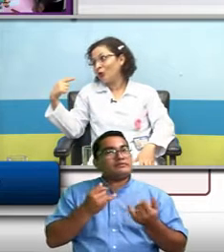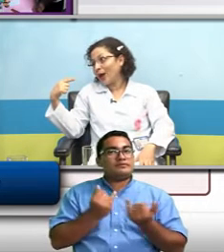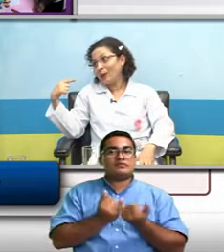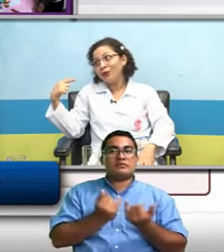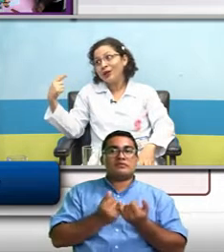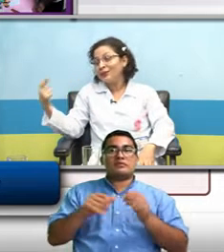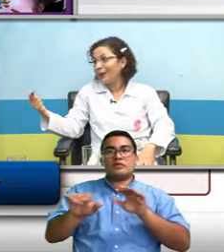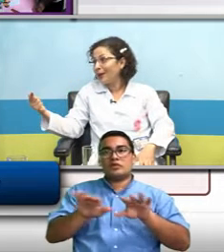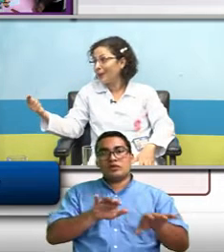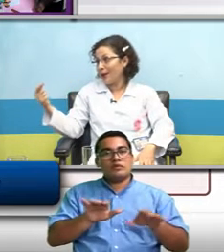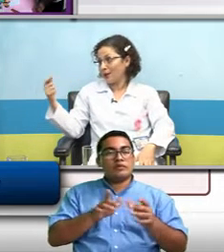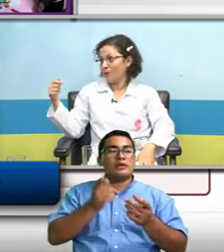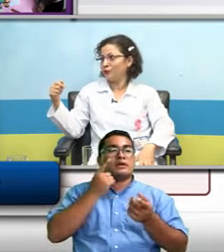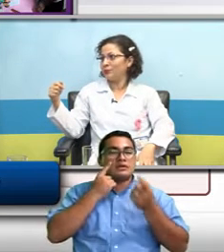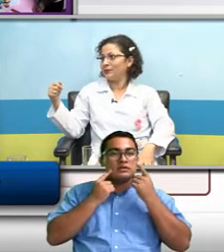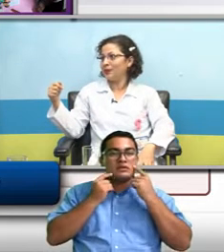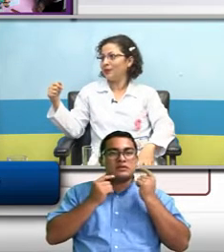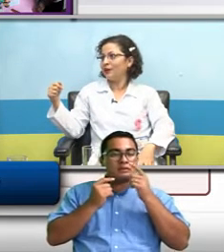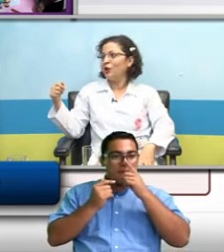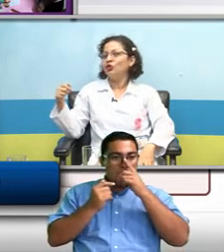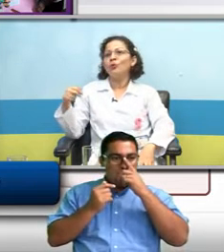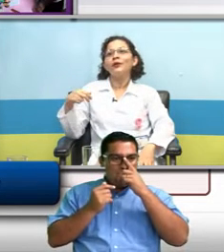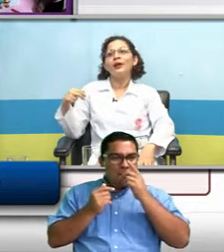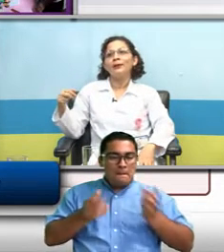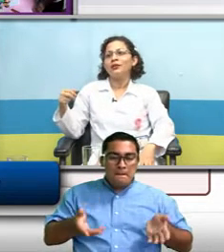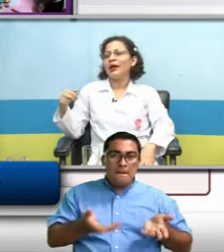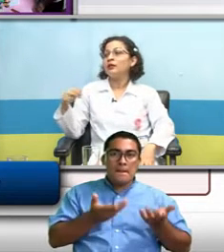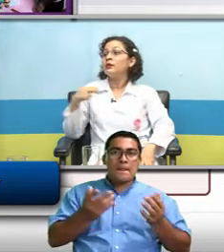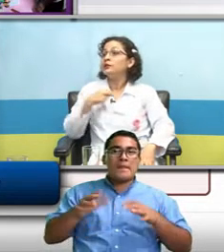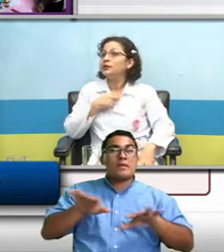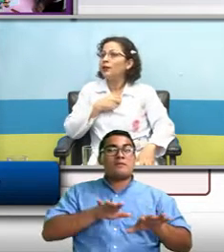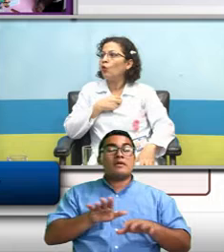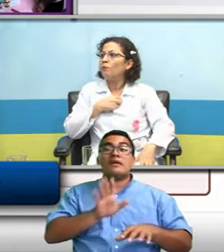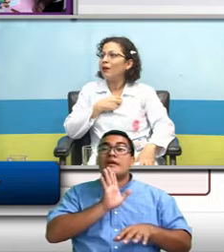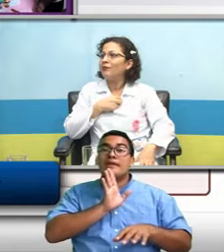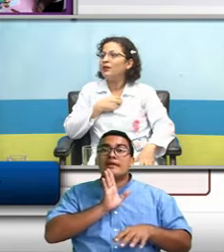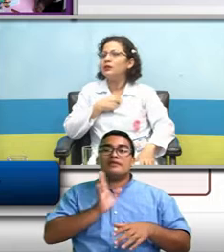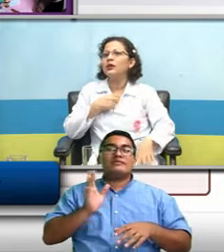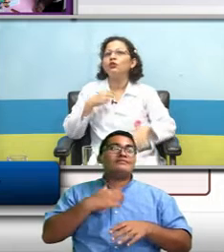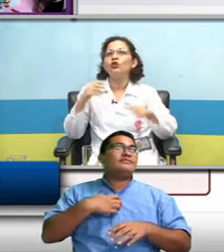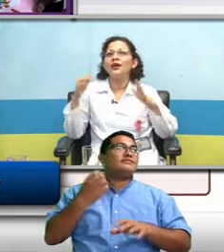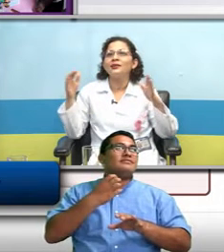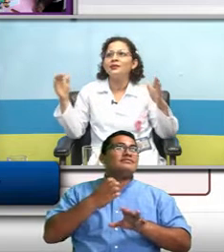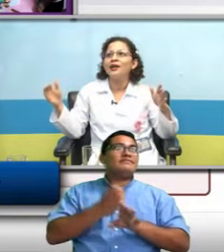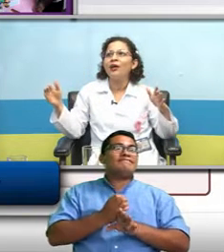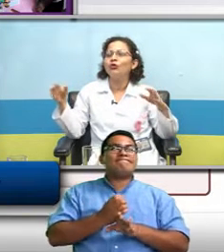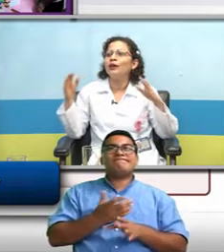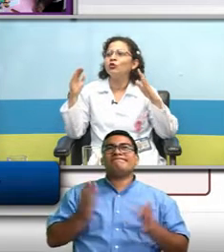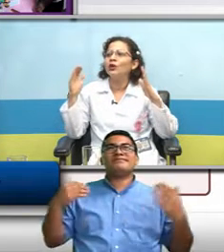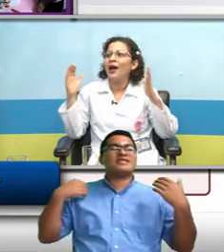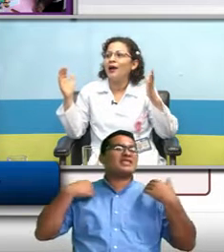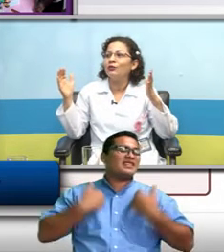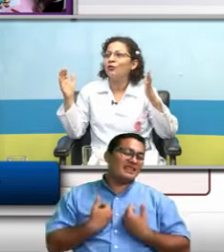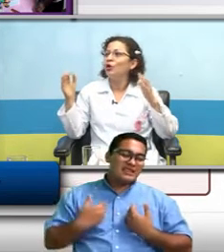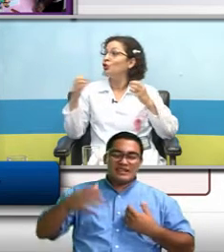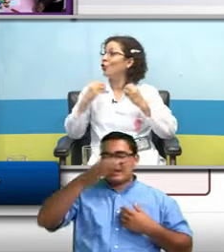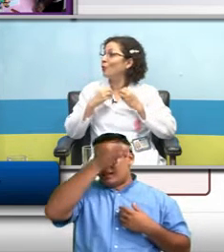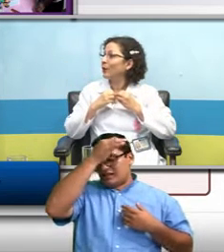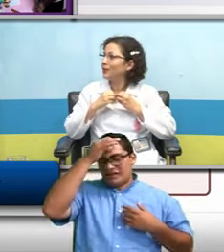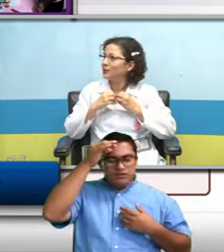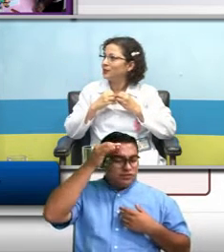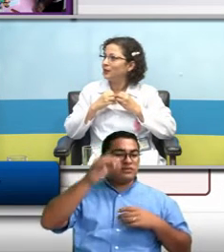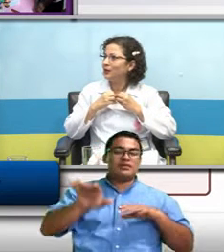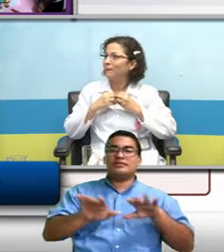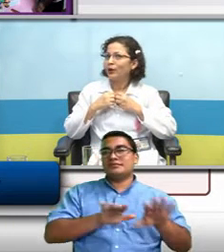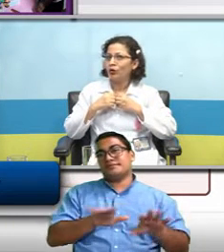puede llorar porque le tiene que dar ánimo a su paciente, no puede expresarse, se siente culpable de decir estoy cansado, ya estoy harto, no lo